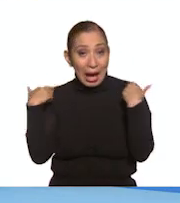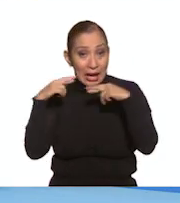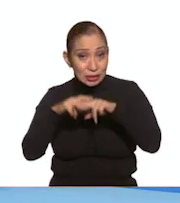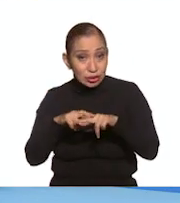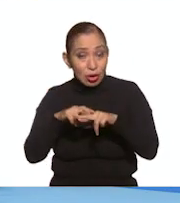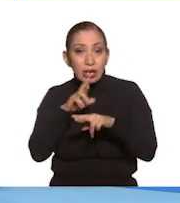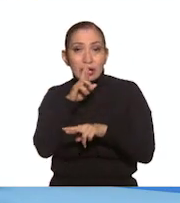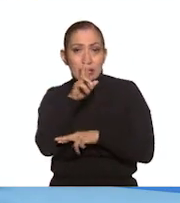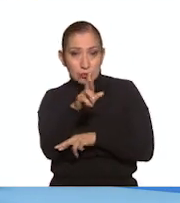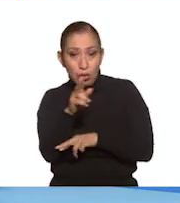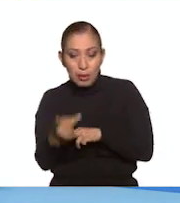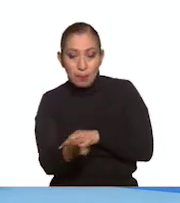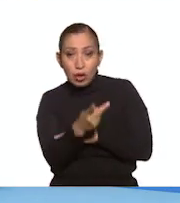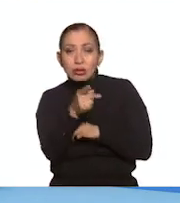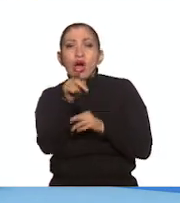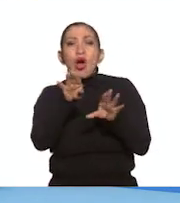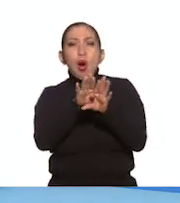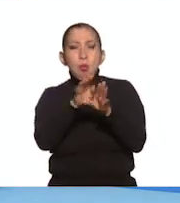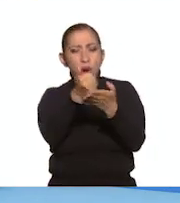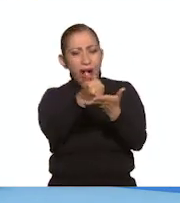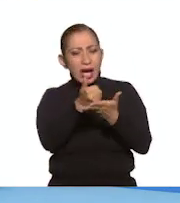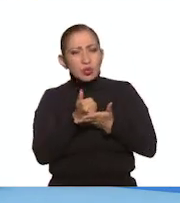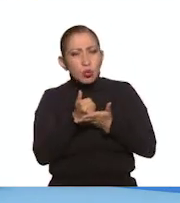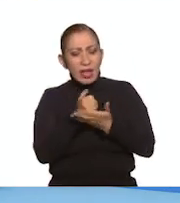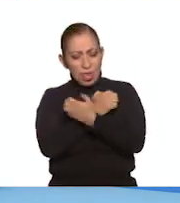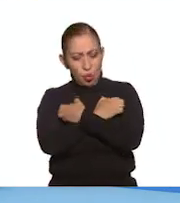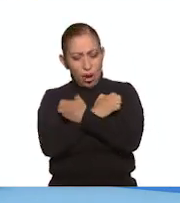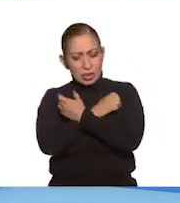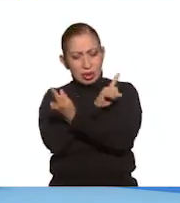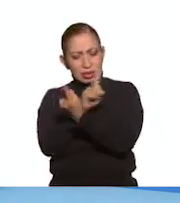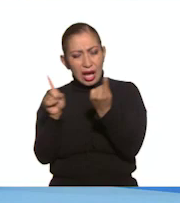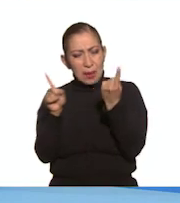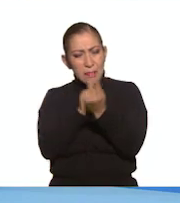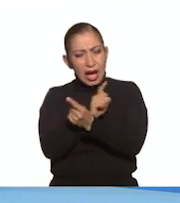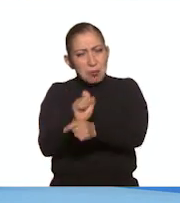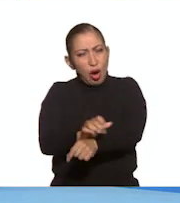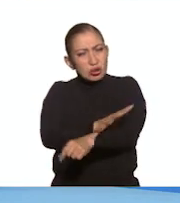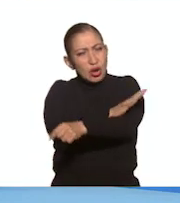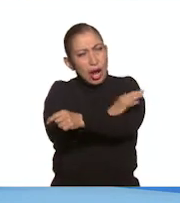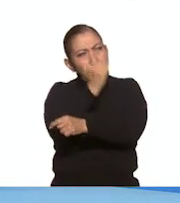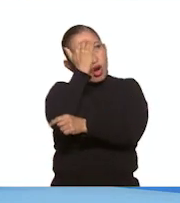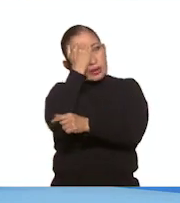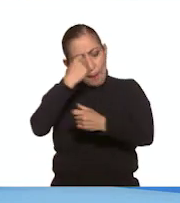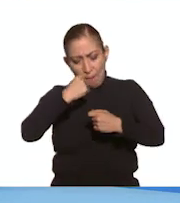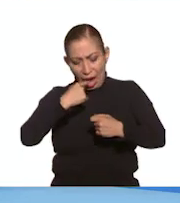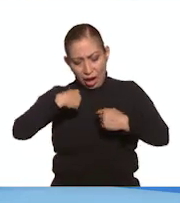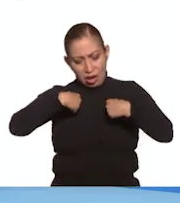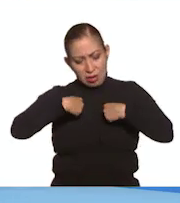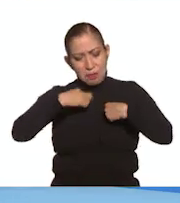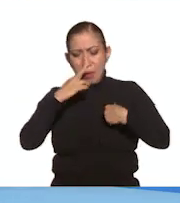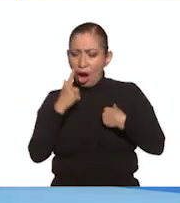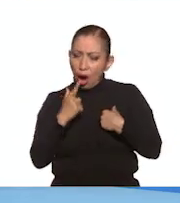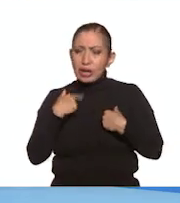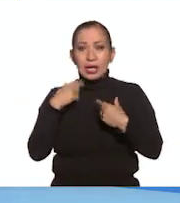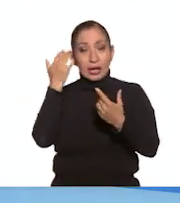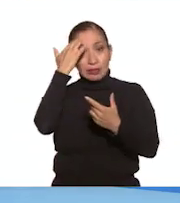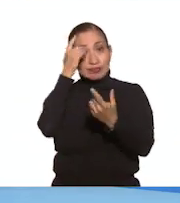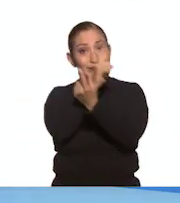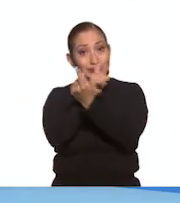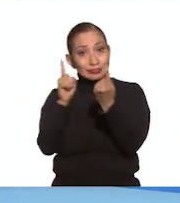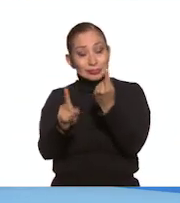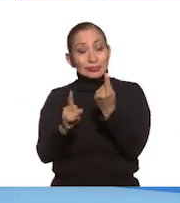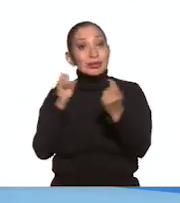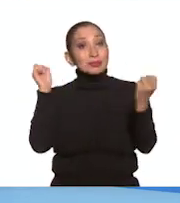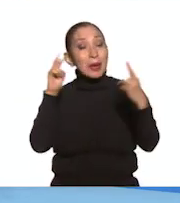pregunta: ¿cómo me puede ayudar la educación socioemocional a conocerte mejor y convivir con los demás? ¡Nos vemos pronto!